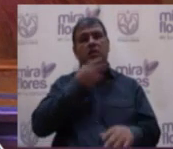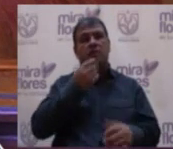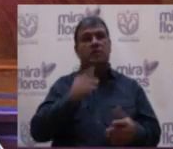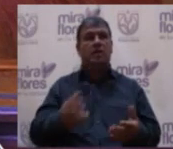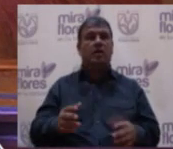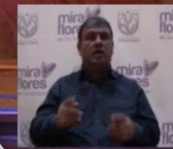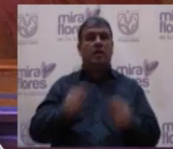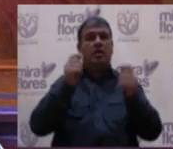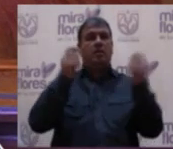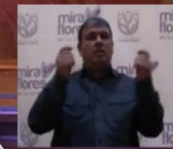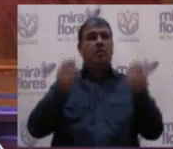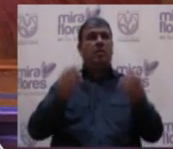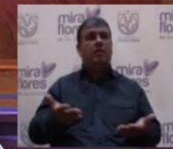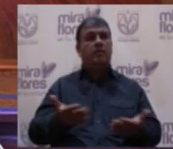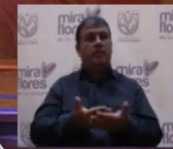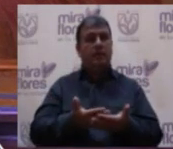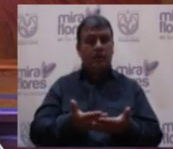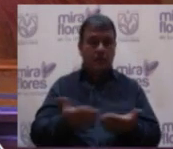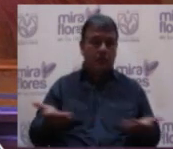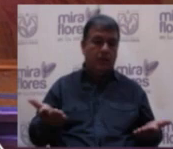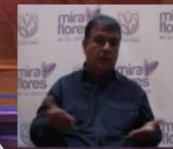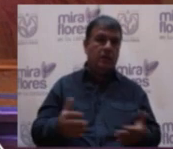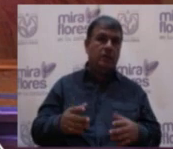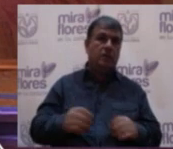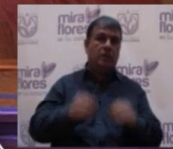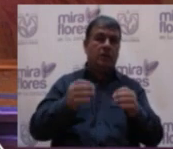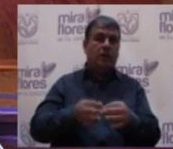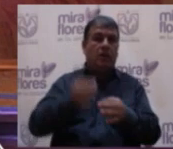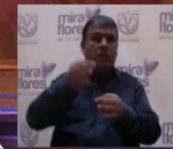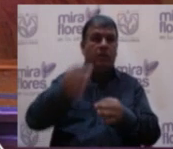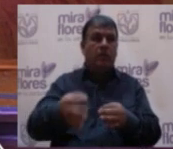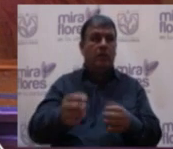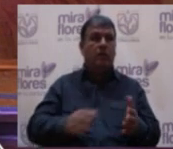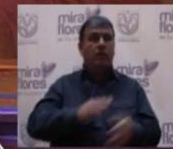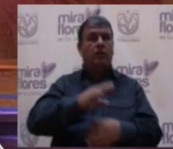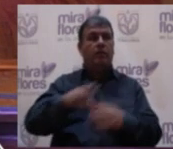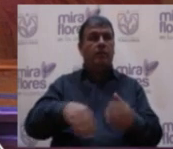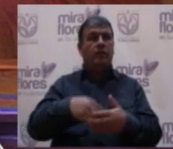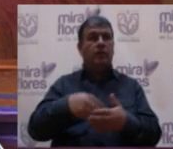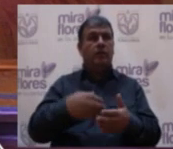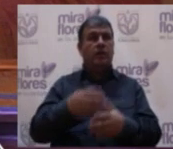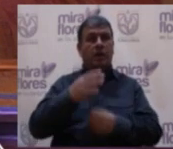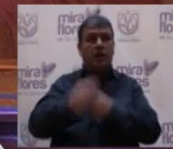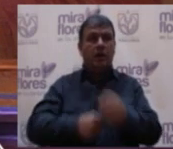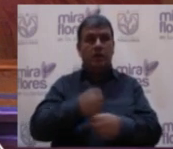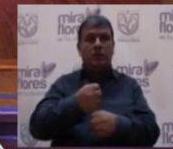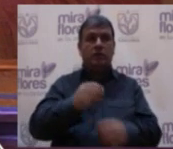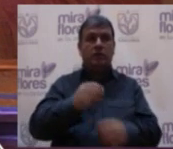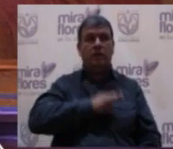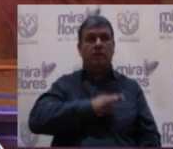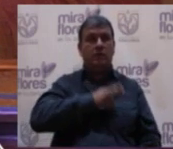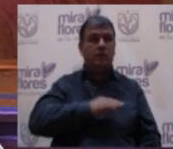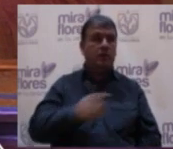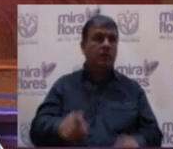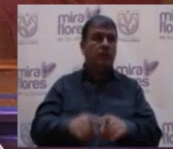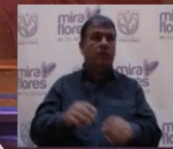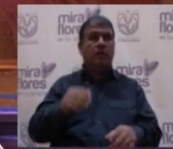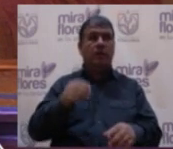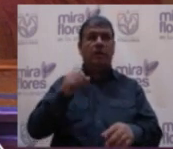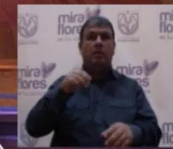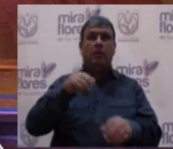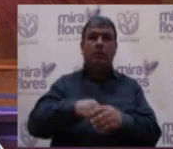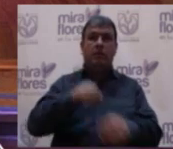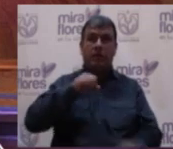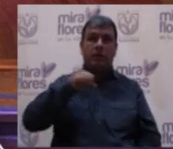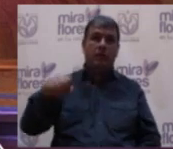el estacionamiento. Yo creo que ya es innecesario dar una prórroga, sobre todo con todos los edificios tantos años que han sido beneficiados. Mi voto va a ser en